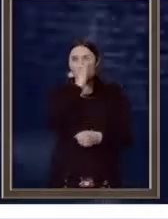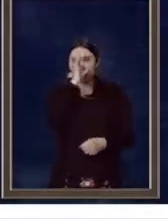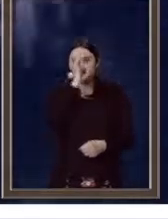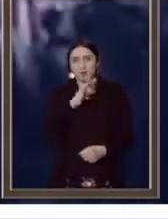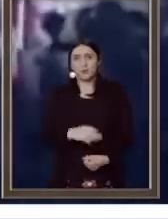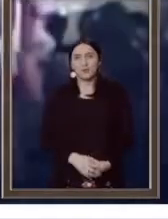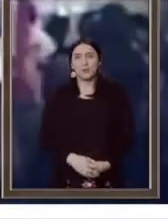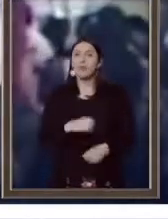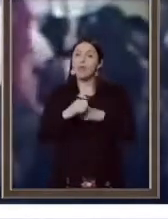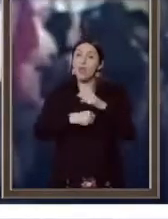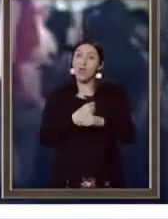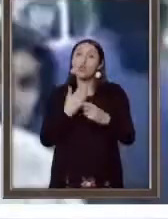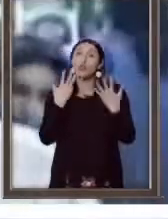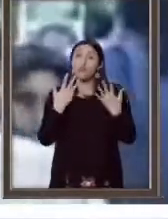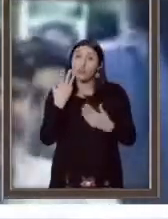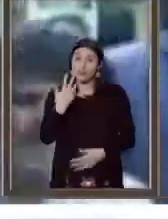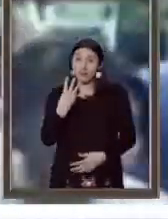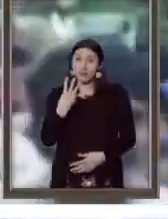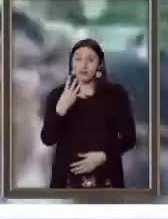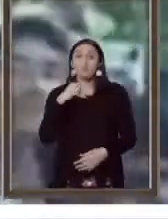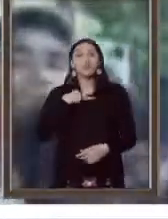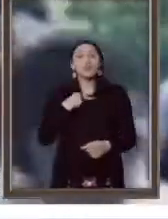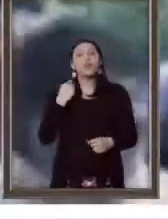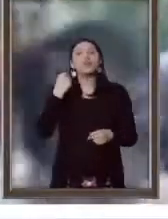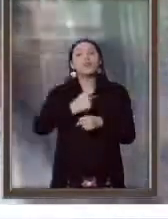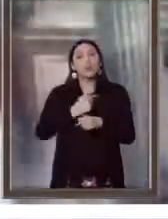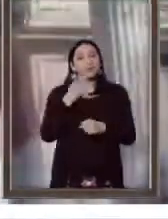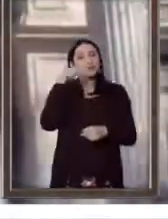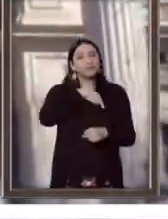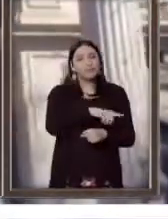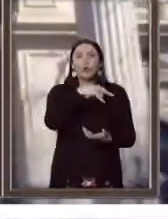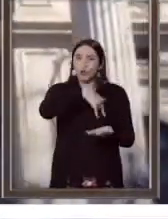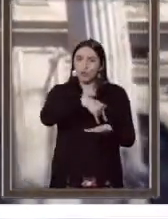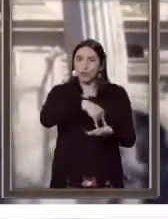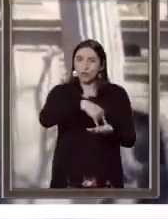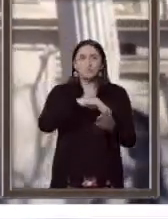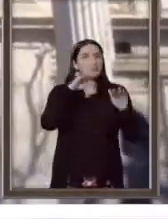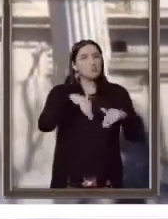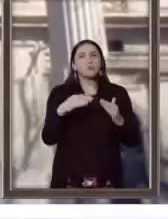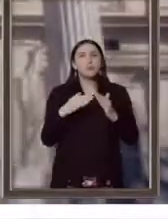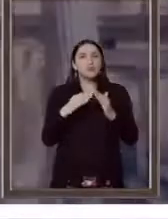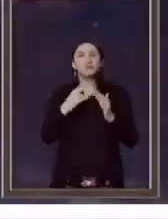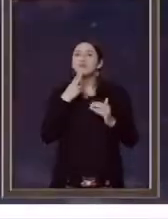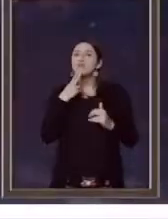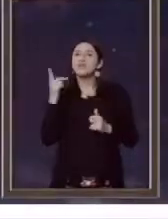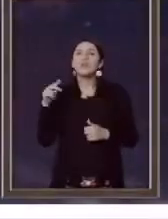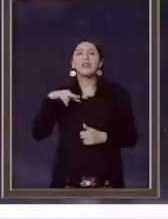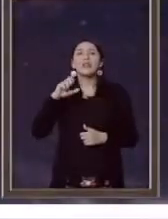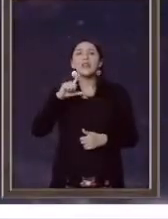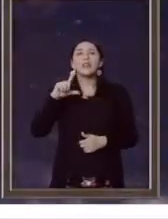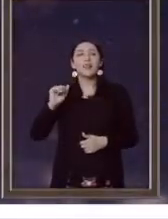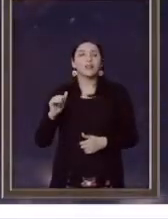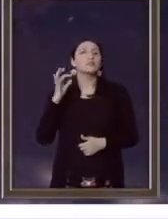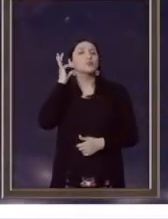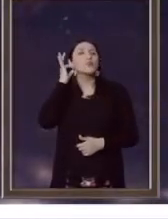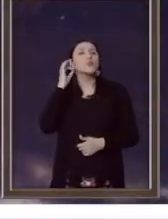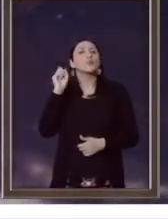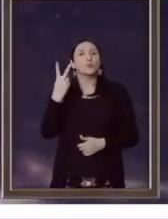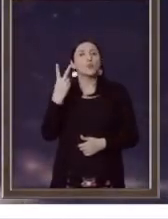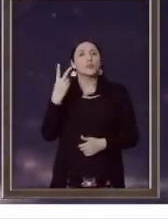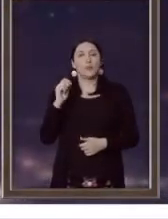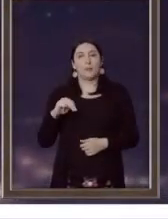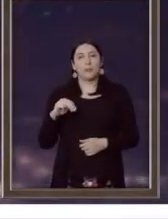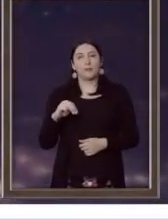Pinochet. En el año 93 llegué al Congreso y seguí viviendo en la pensión de Nelly, mi segunda